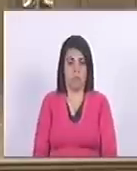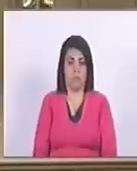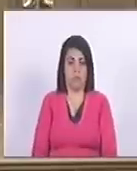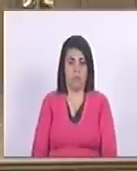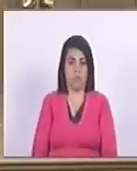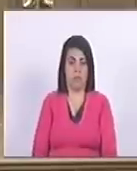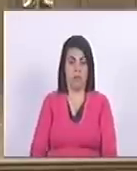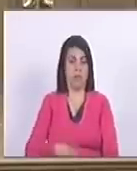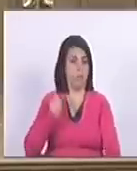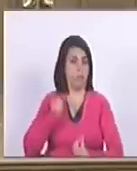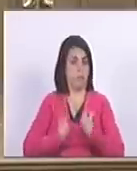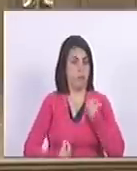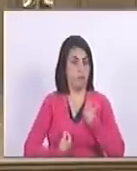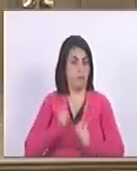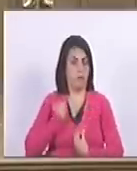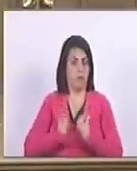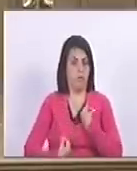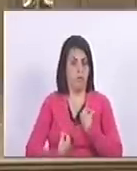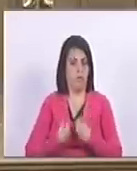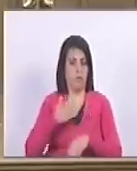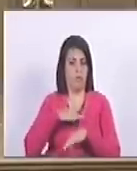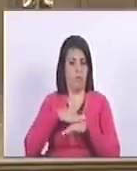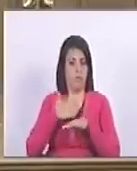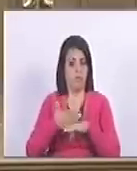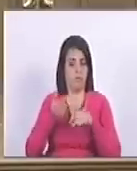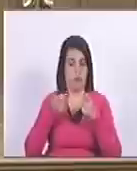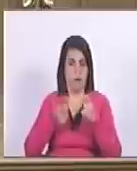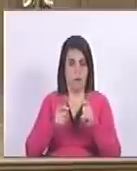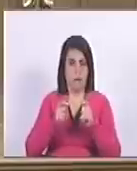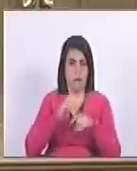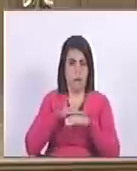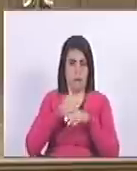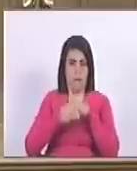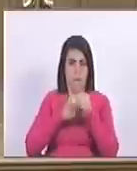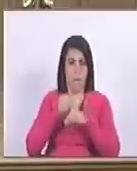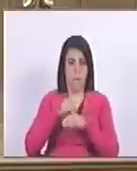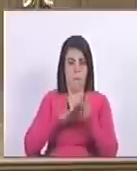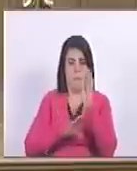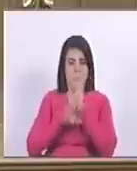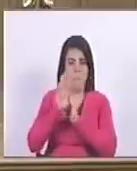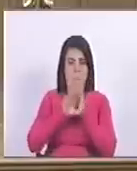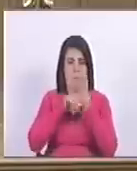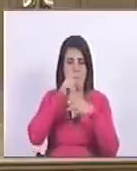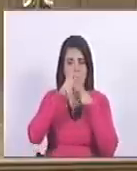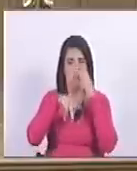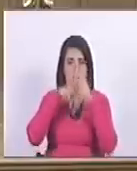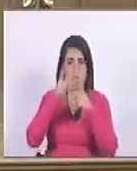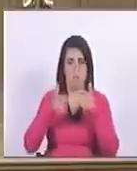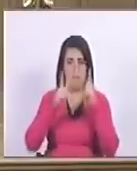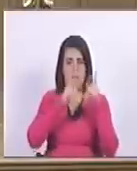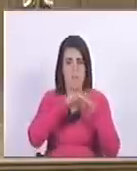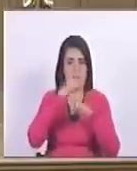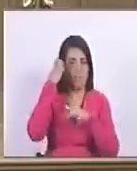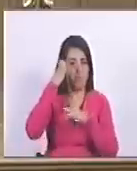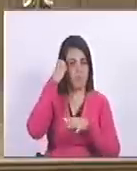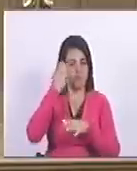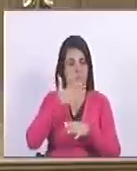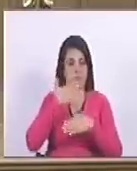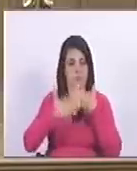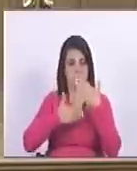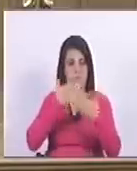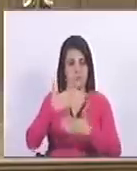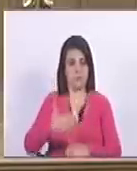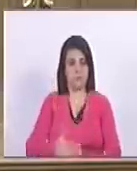En vez de preocuparse por tratar de desarrollar políticas que le permita a Europa